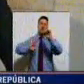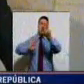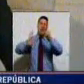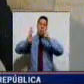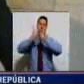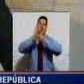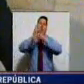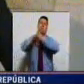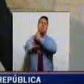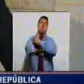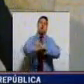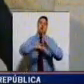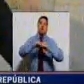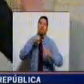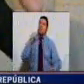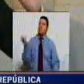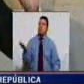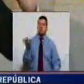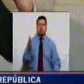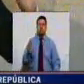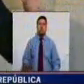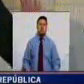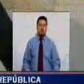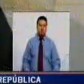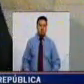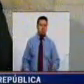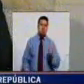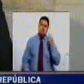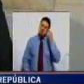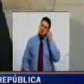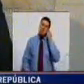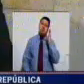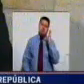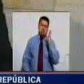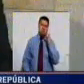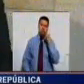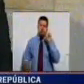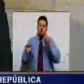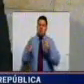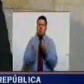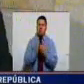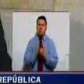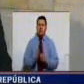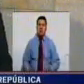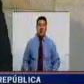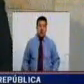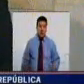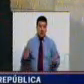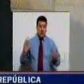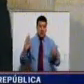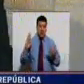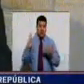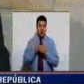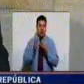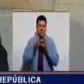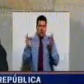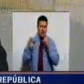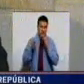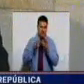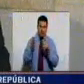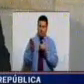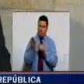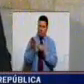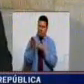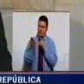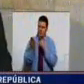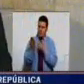millones de dólares de reclamo. Por lo menos debe ser lo que ellos están en condiciones de probar. Y en la demanda se utilizan frases como